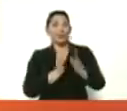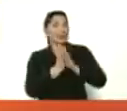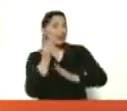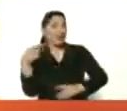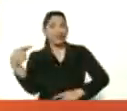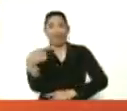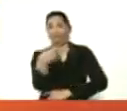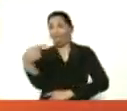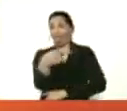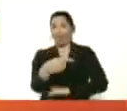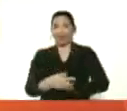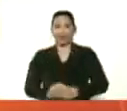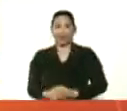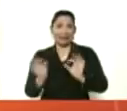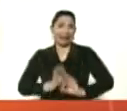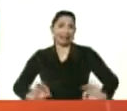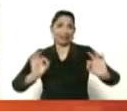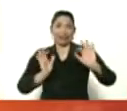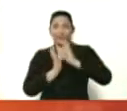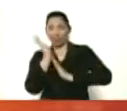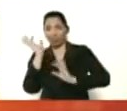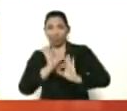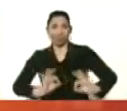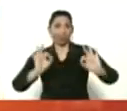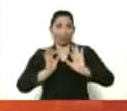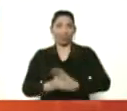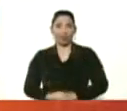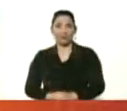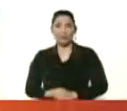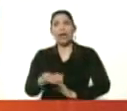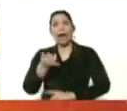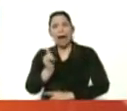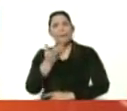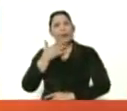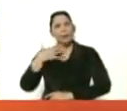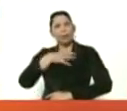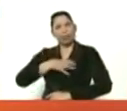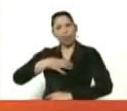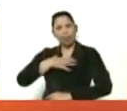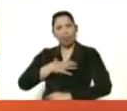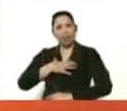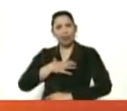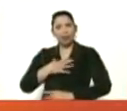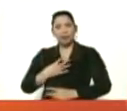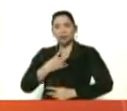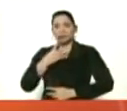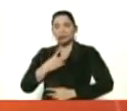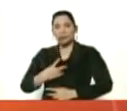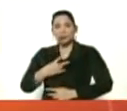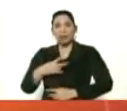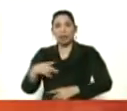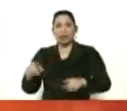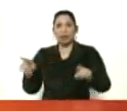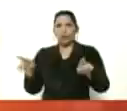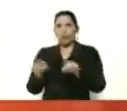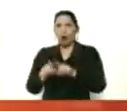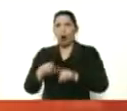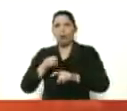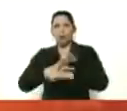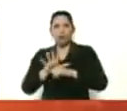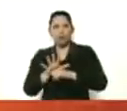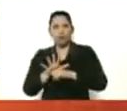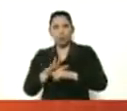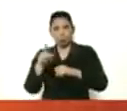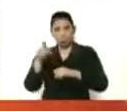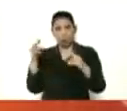menos. Si se te presenta alguna sintomatología respiratoria asociada al COVID-19,